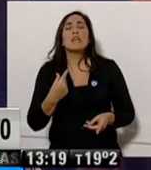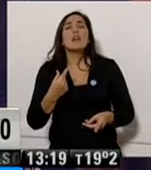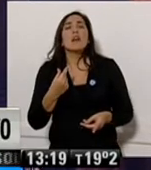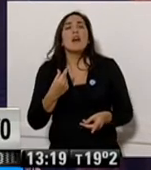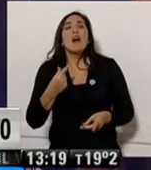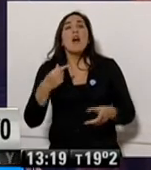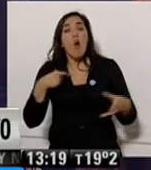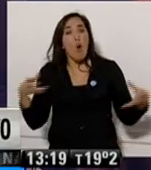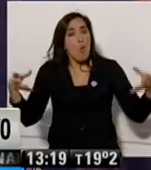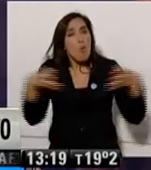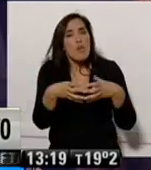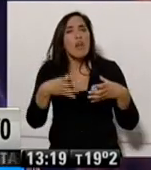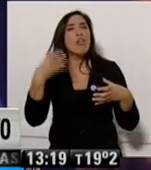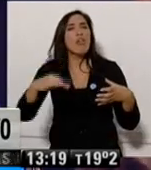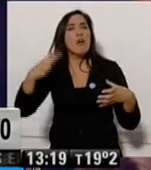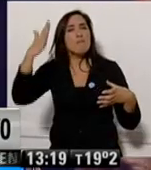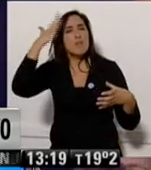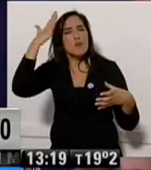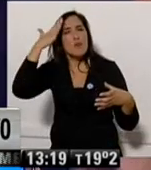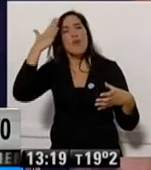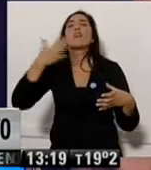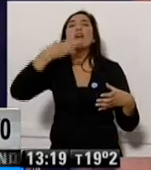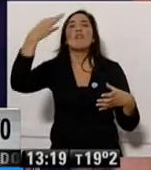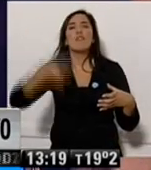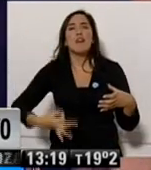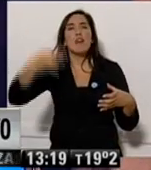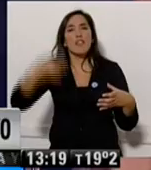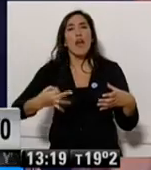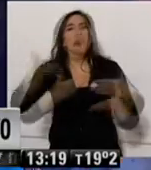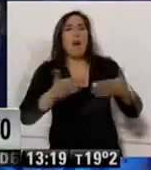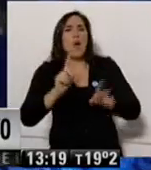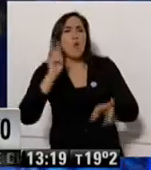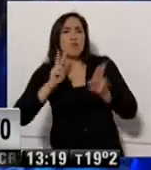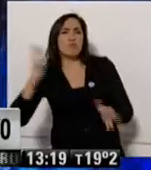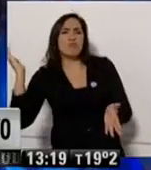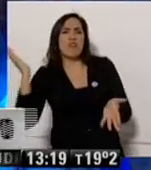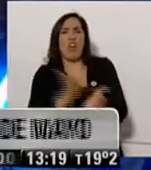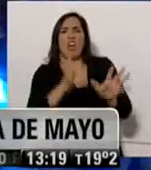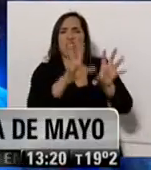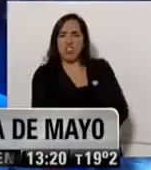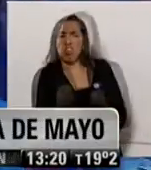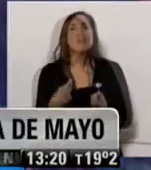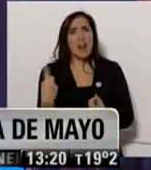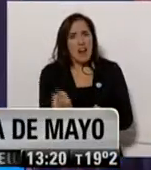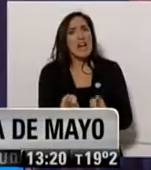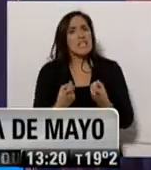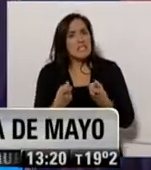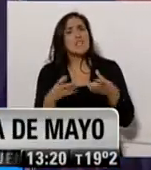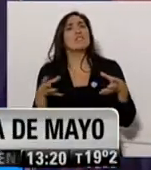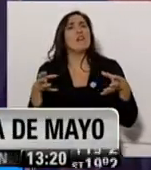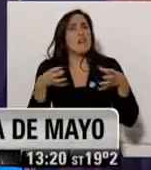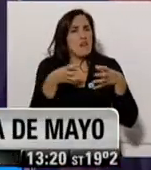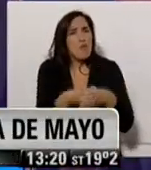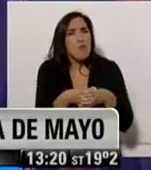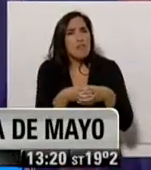con memoria, con verdad y con justicia. La necesitamos en